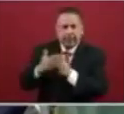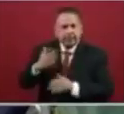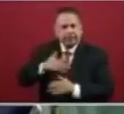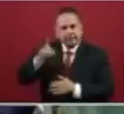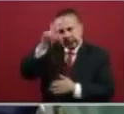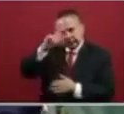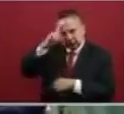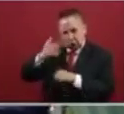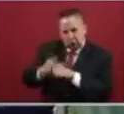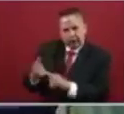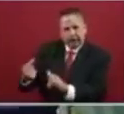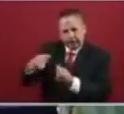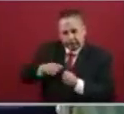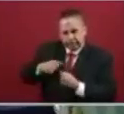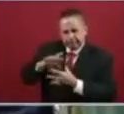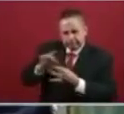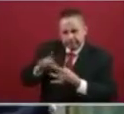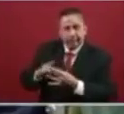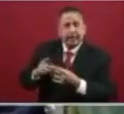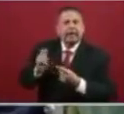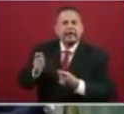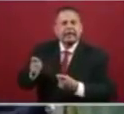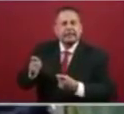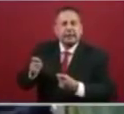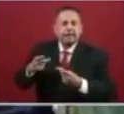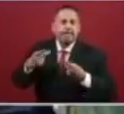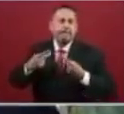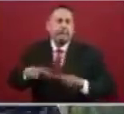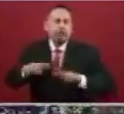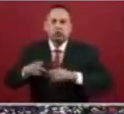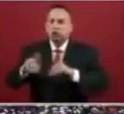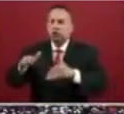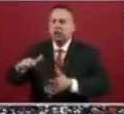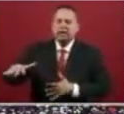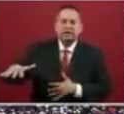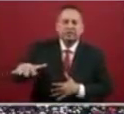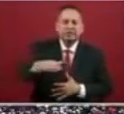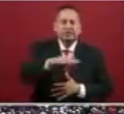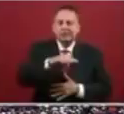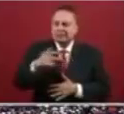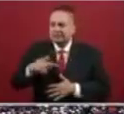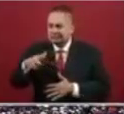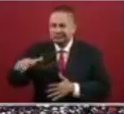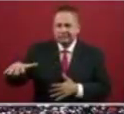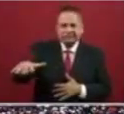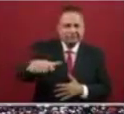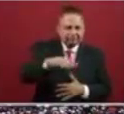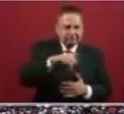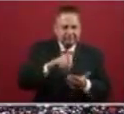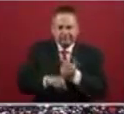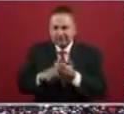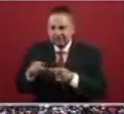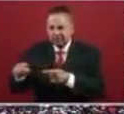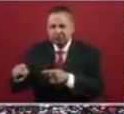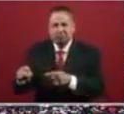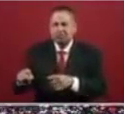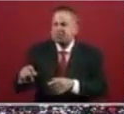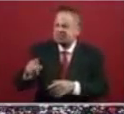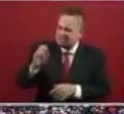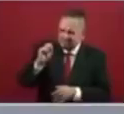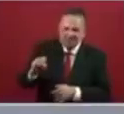asesores, me lo dice la gente. Licenciado, sí. Ganamos,